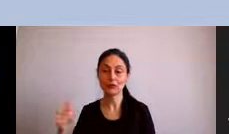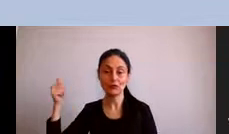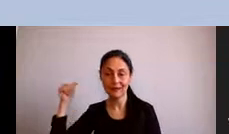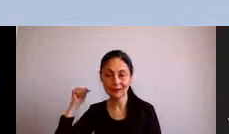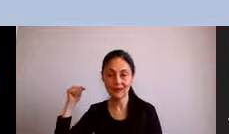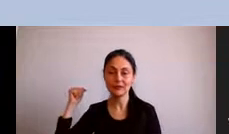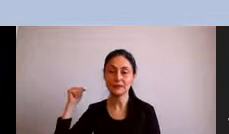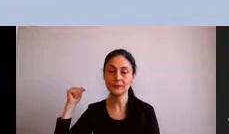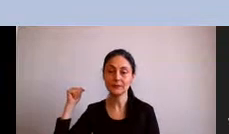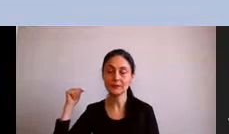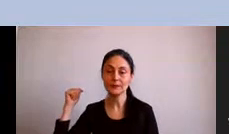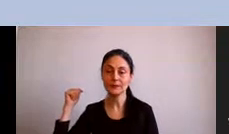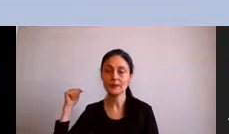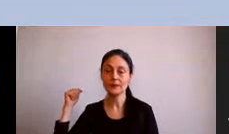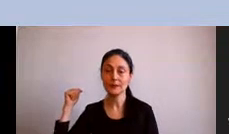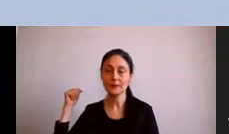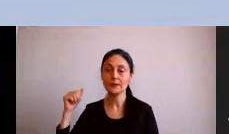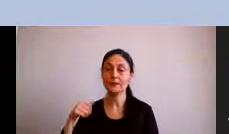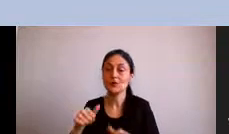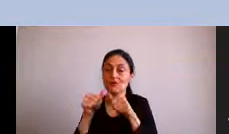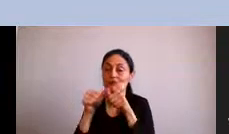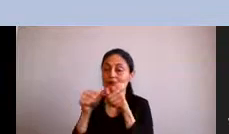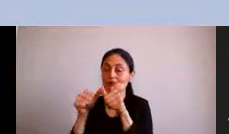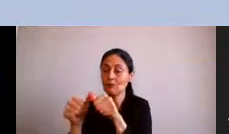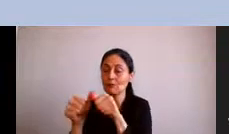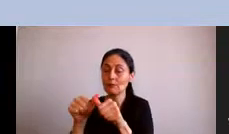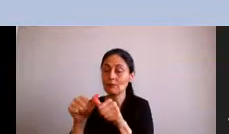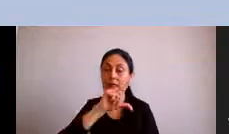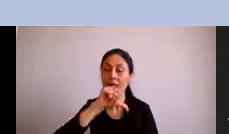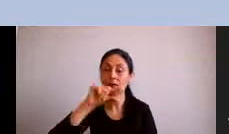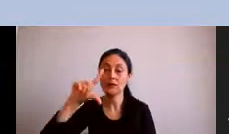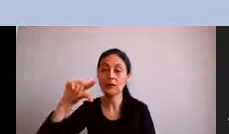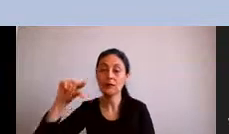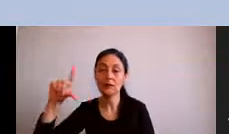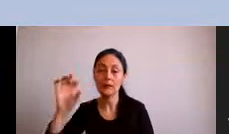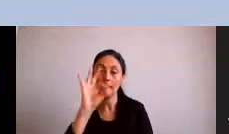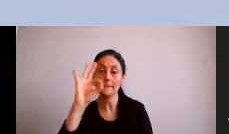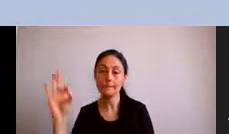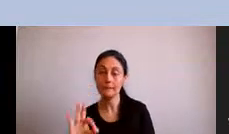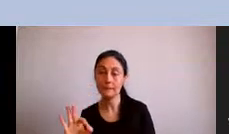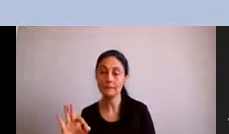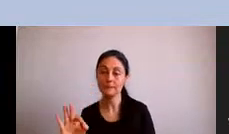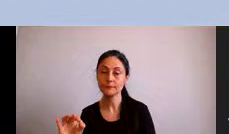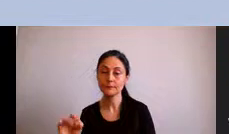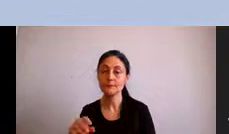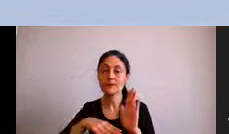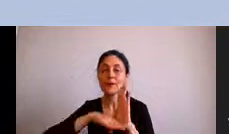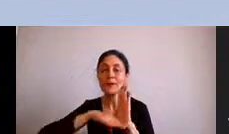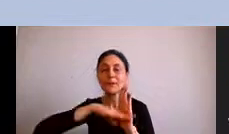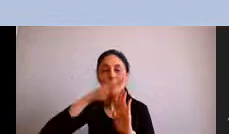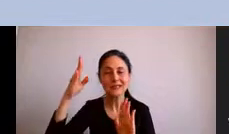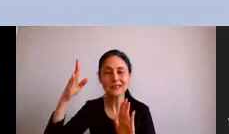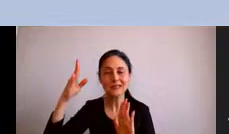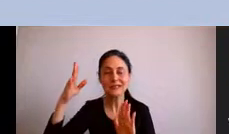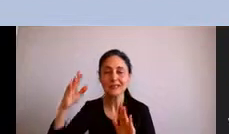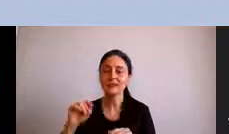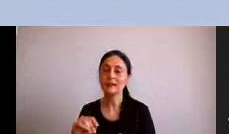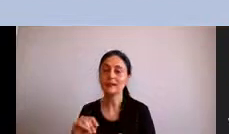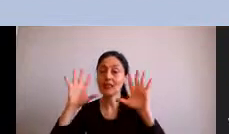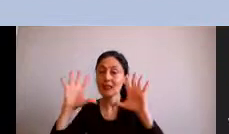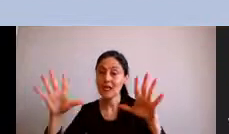Si yo mantengo la estadística y esa proporción que les mencionaba recién, al menos más de 10 millones de estos exámenes PCR que se han